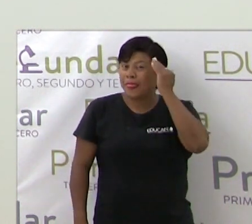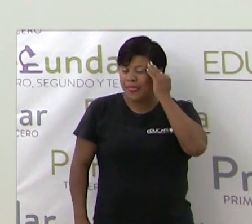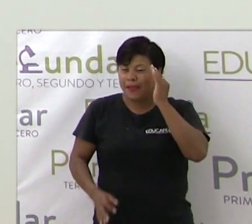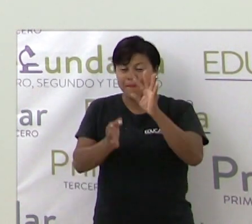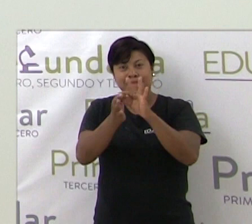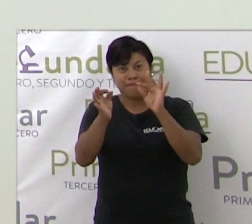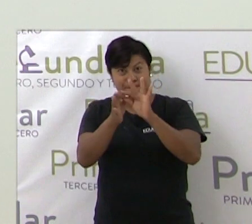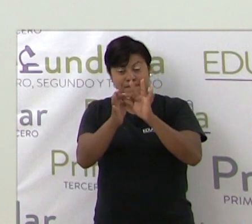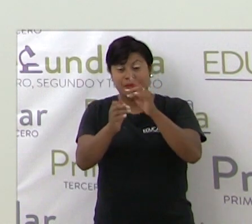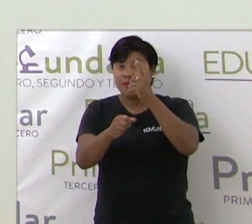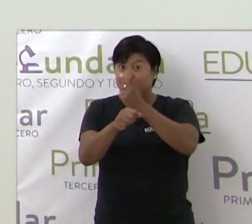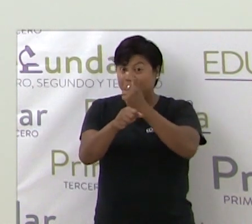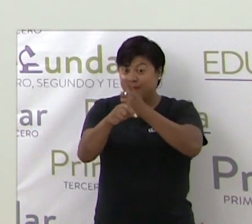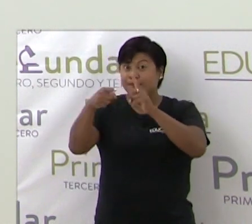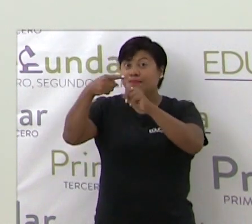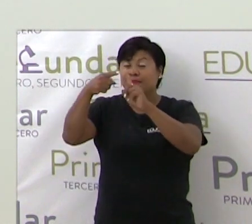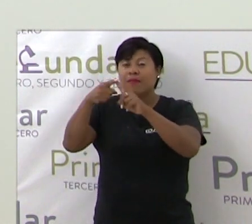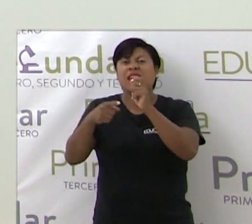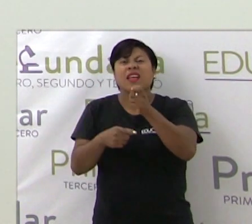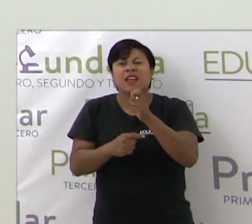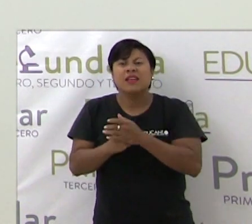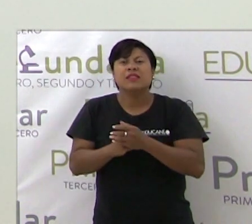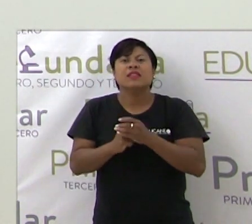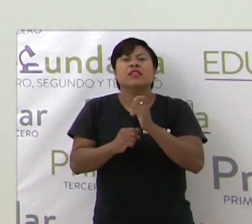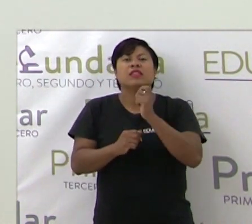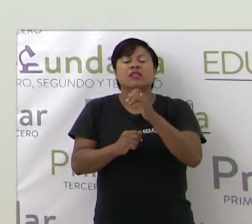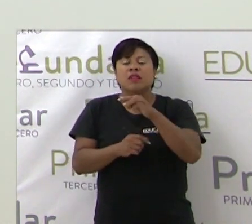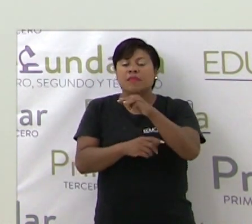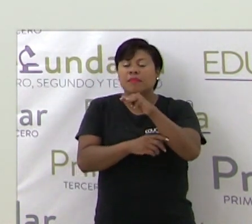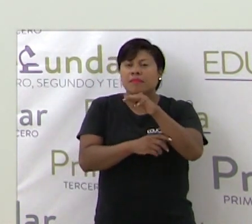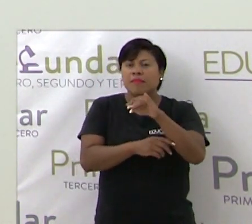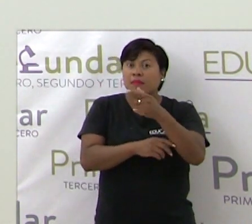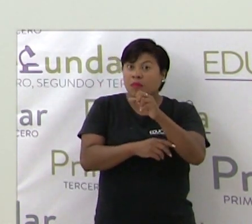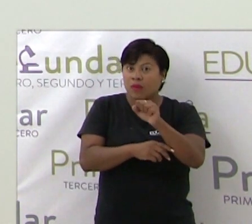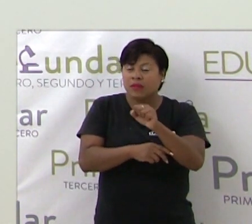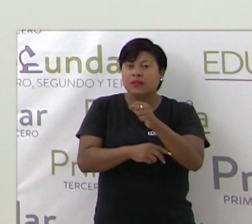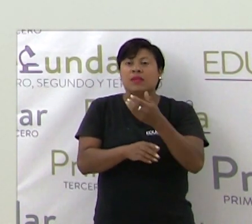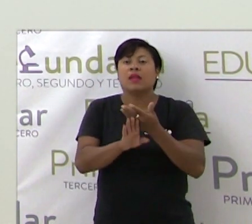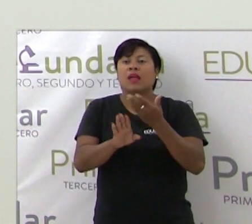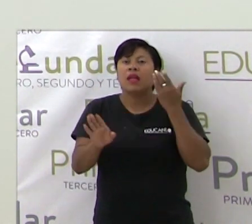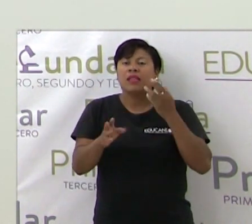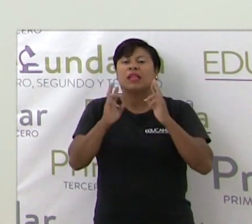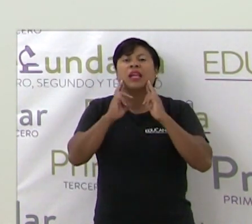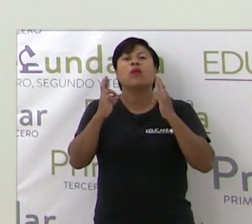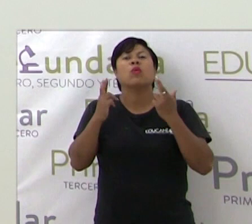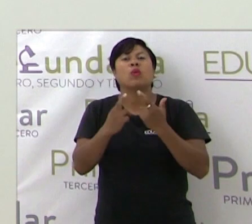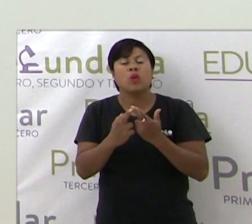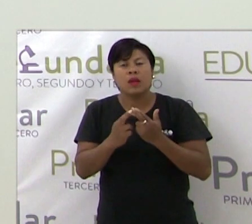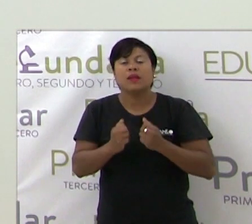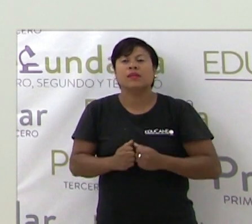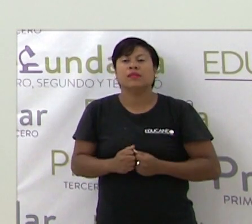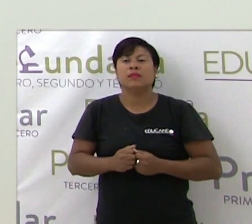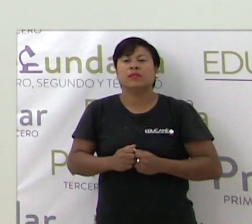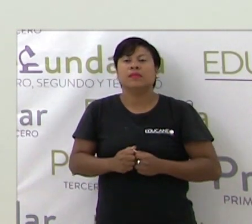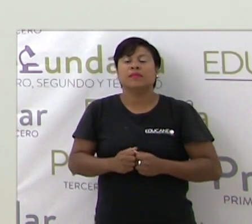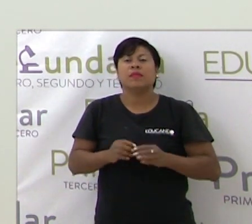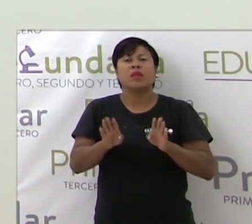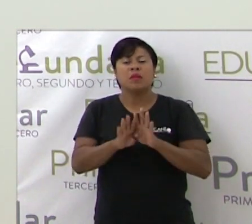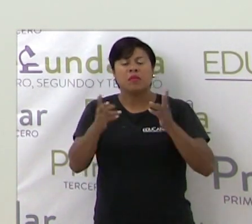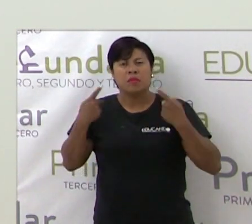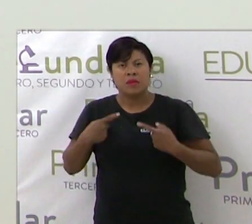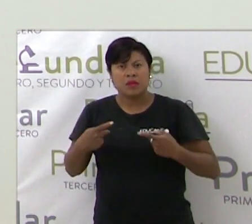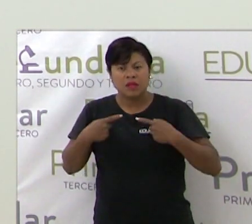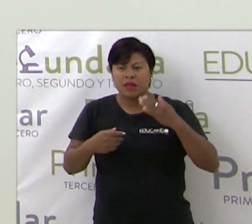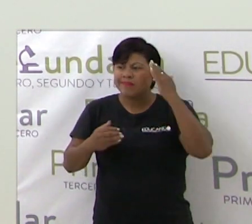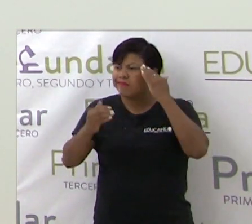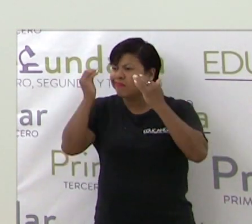En primer lugar, las tertulias literarias son muy antiguas. Antes eran reuniones, generalmente de personas que